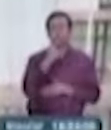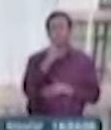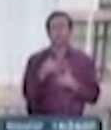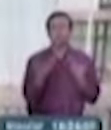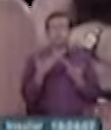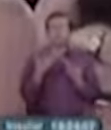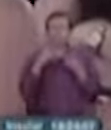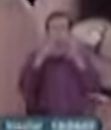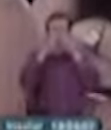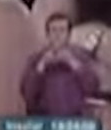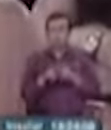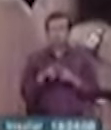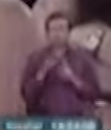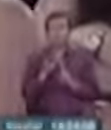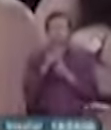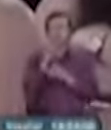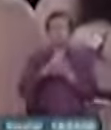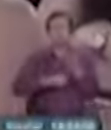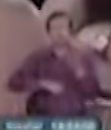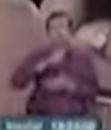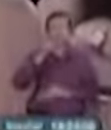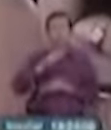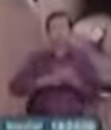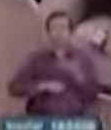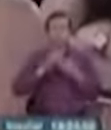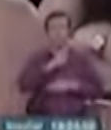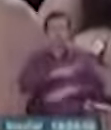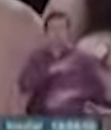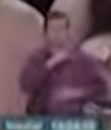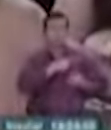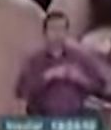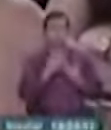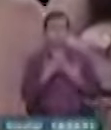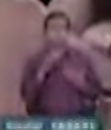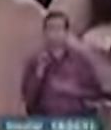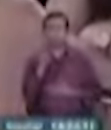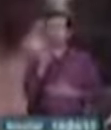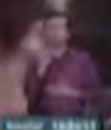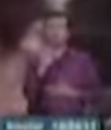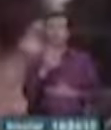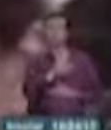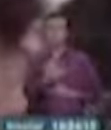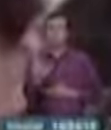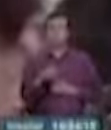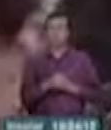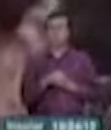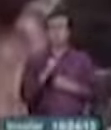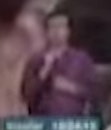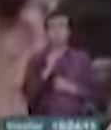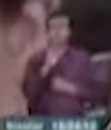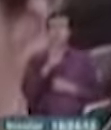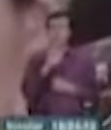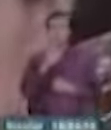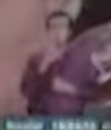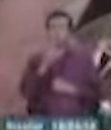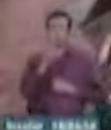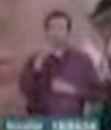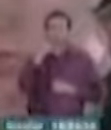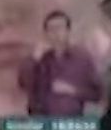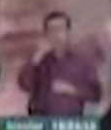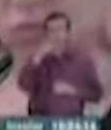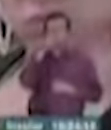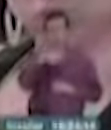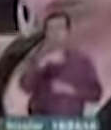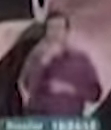previsto realizar un examen especial al contrato entre el municipio de Quito y Janet Inostroza. STV se contactó vía telefónica con la